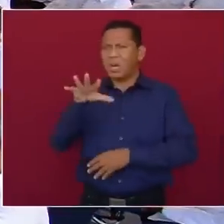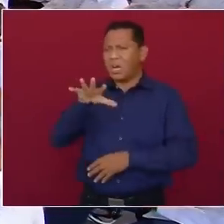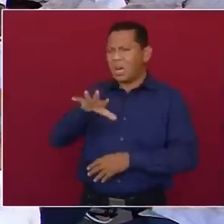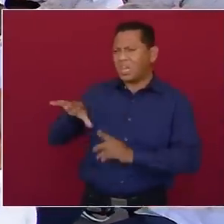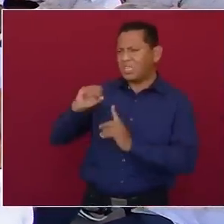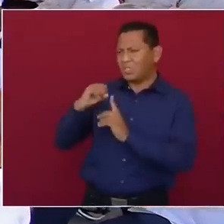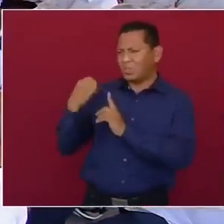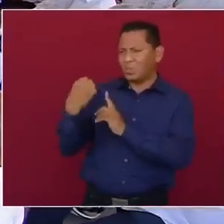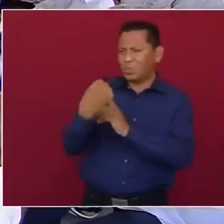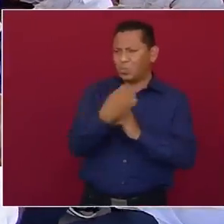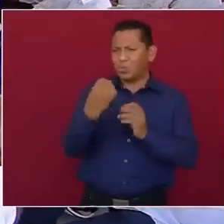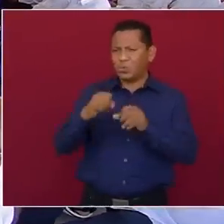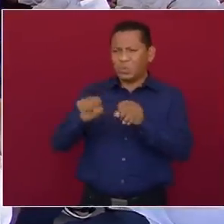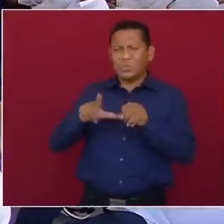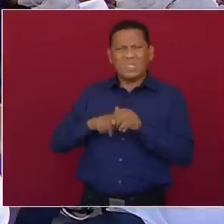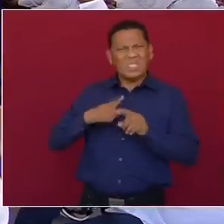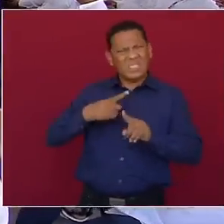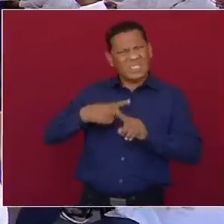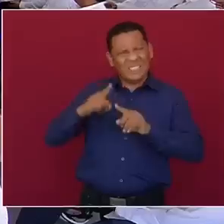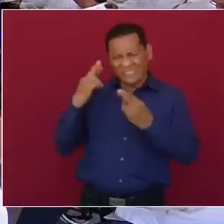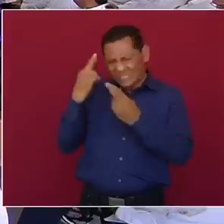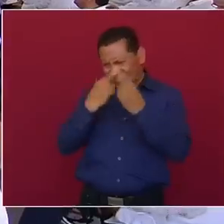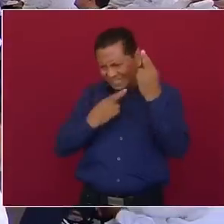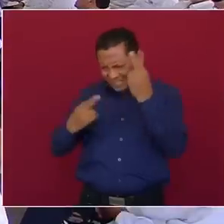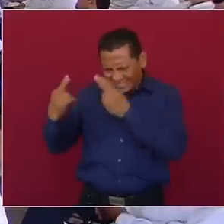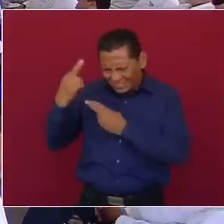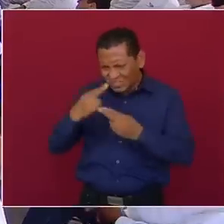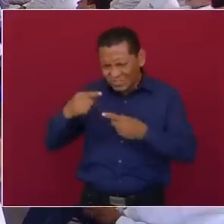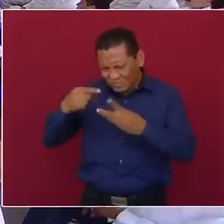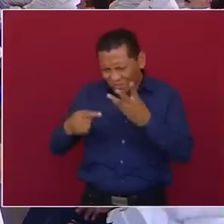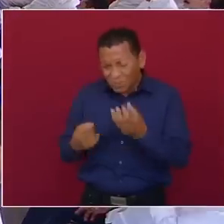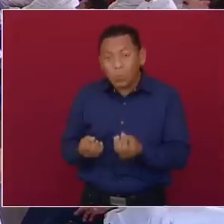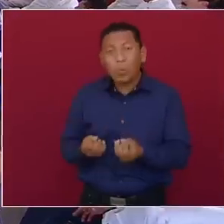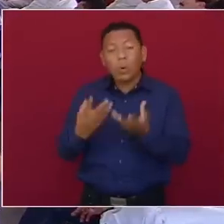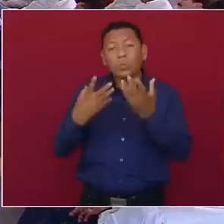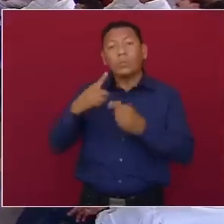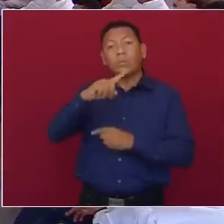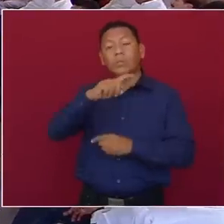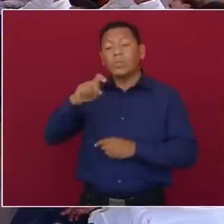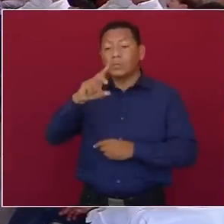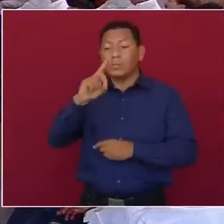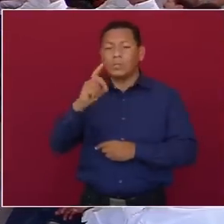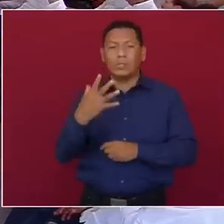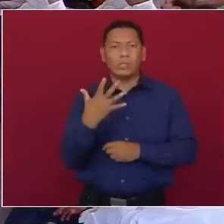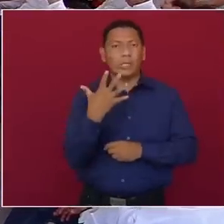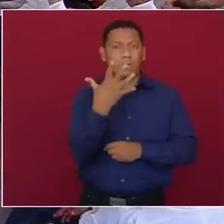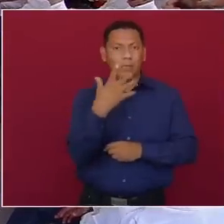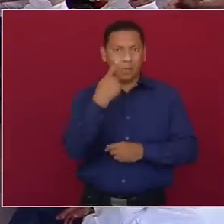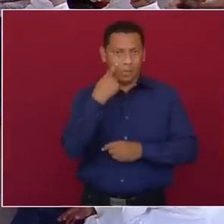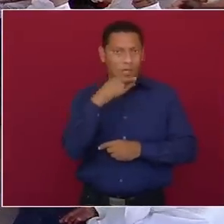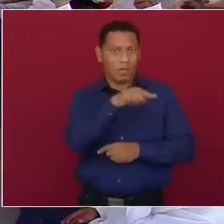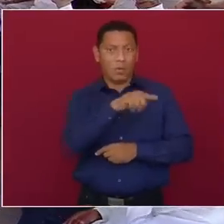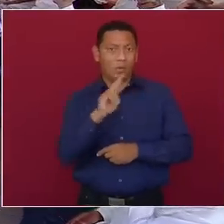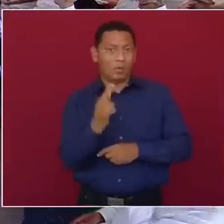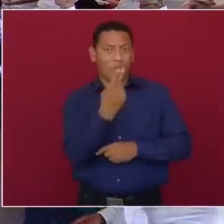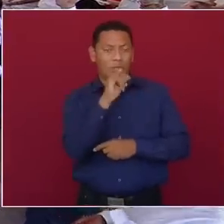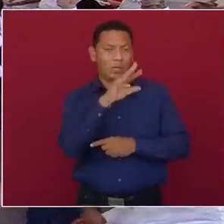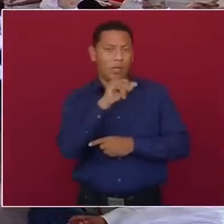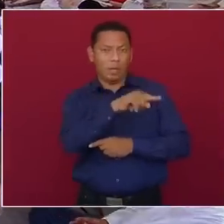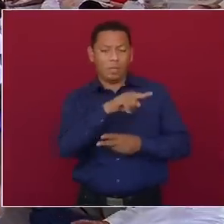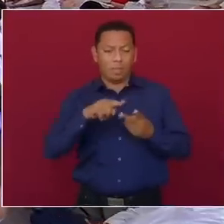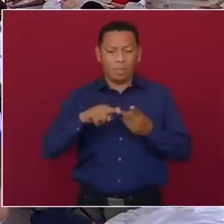demás. Fueron 135 estudios principales que elaboró la UNAM, la